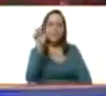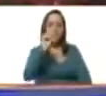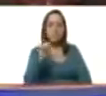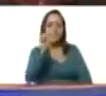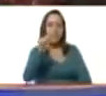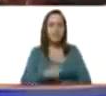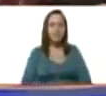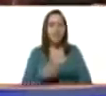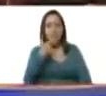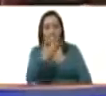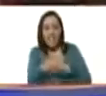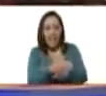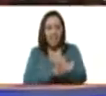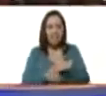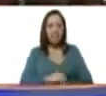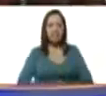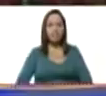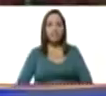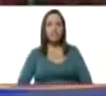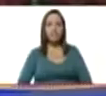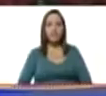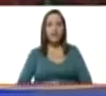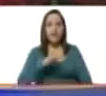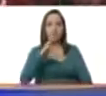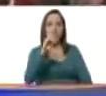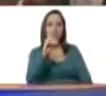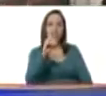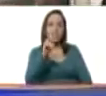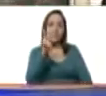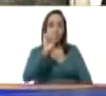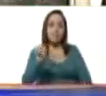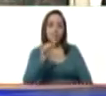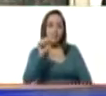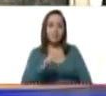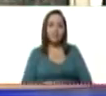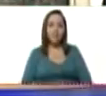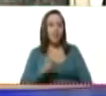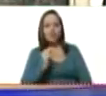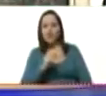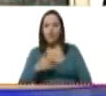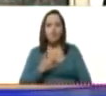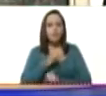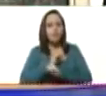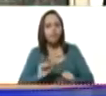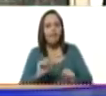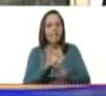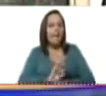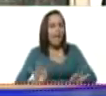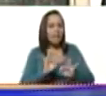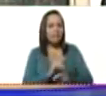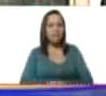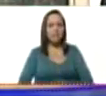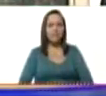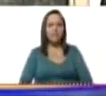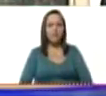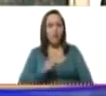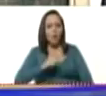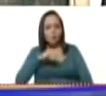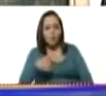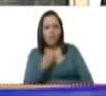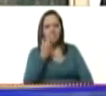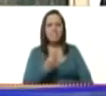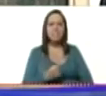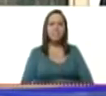Y les dije, PDVSA no la va a parar nadie. Y hoy puedo decir,